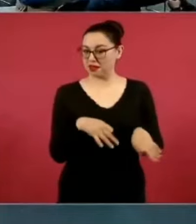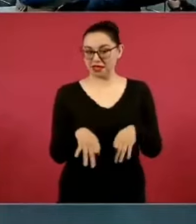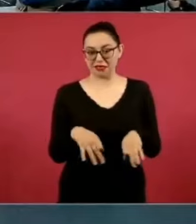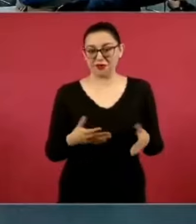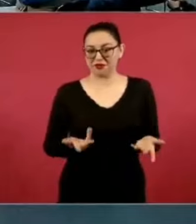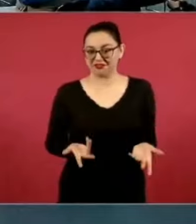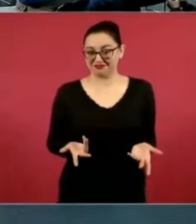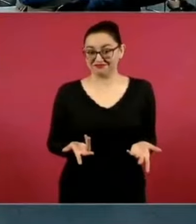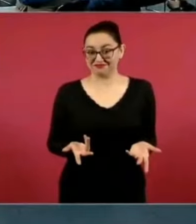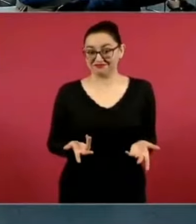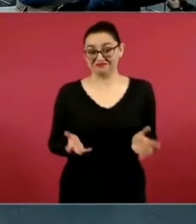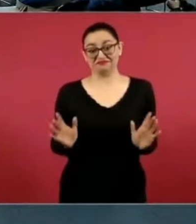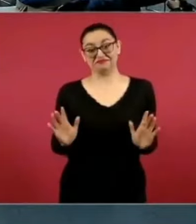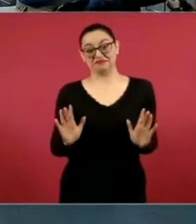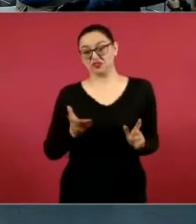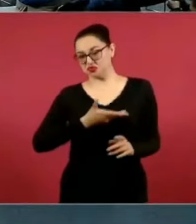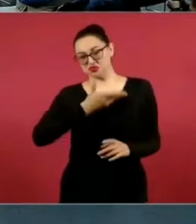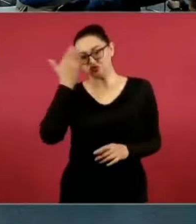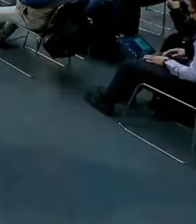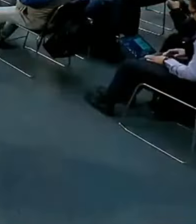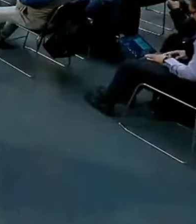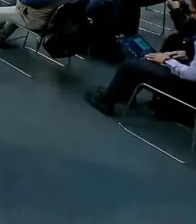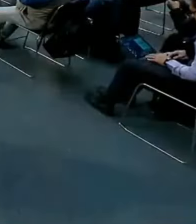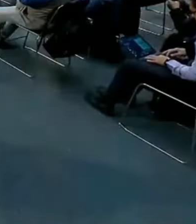pero no sé si sea cierto que sí fue a…